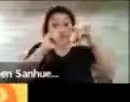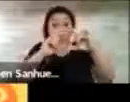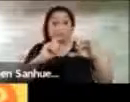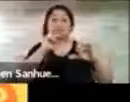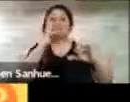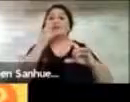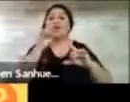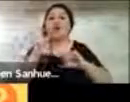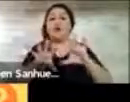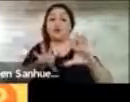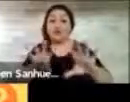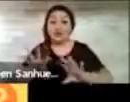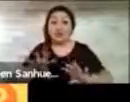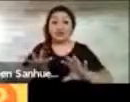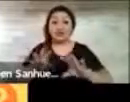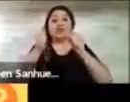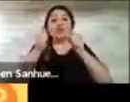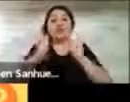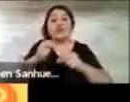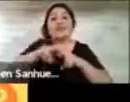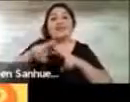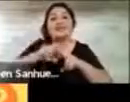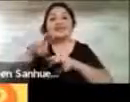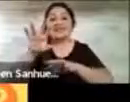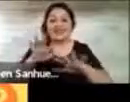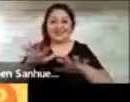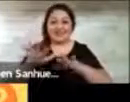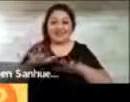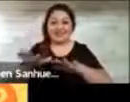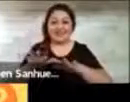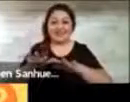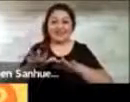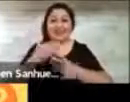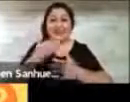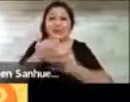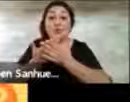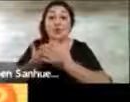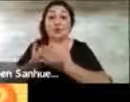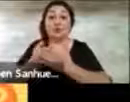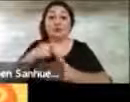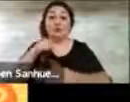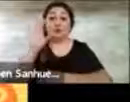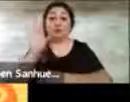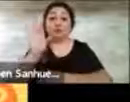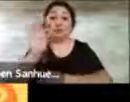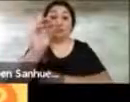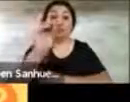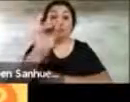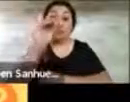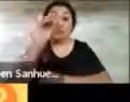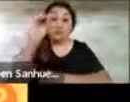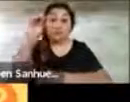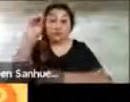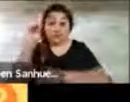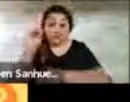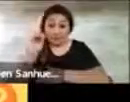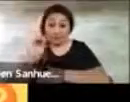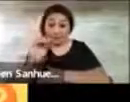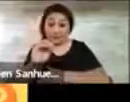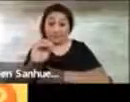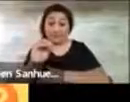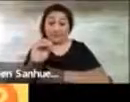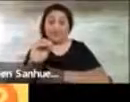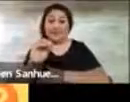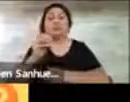estos objetos se pueden ir haciendo las actividades. Y cuando uno toma un objeto y lo pone en el tablero, se pueden hacer